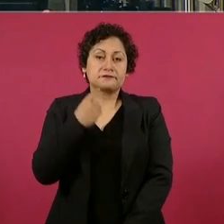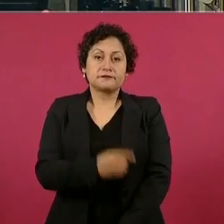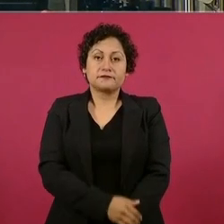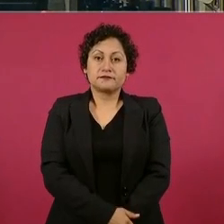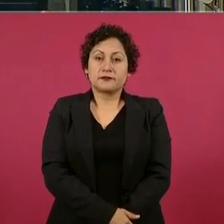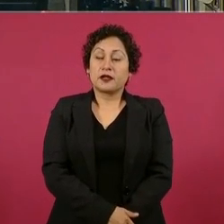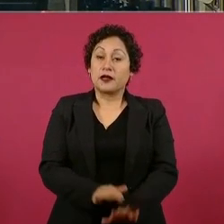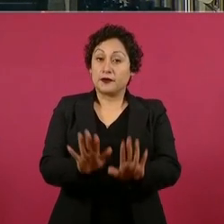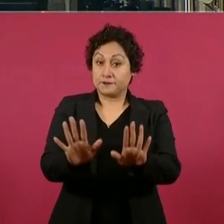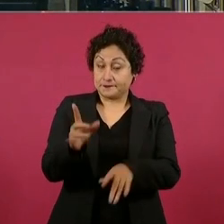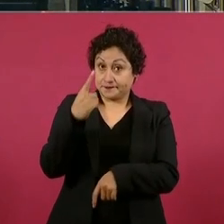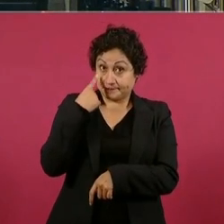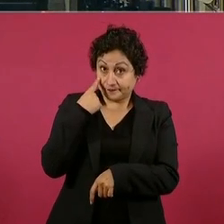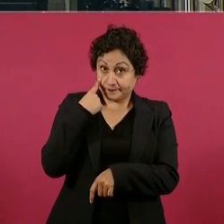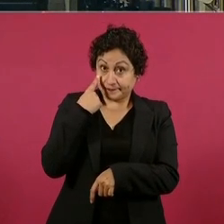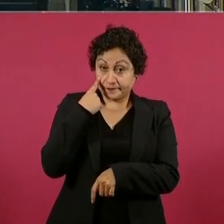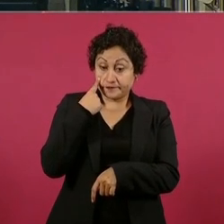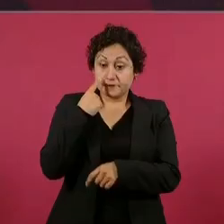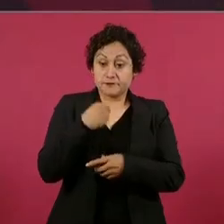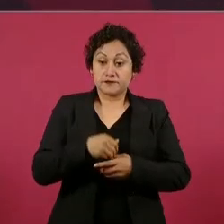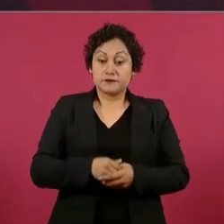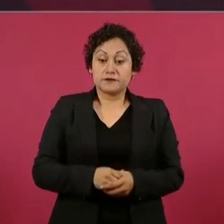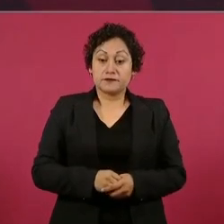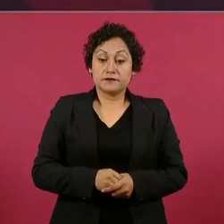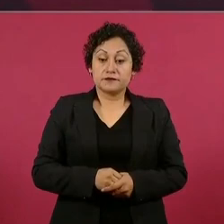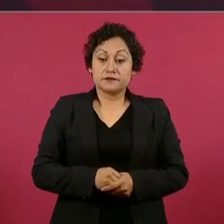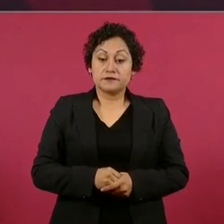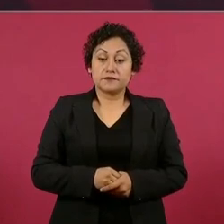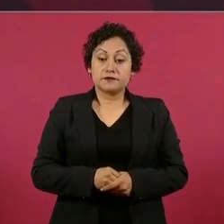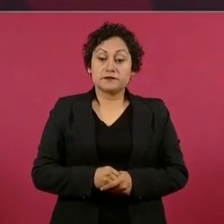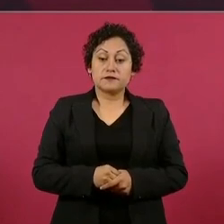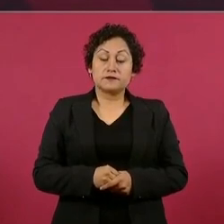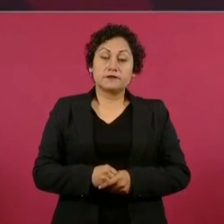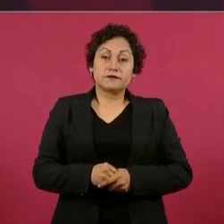Ya nada más cuando